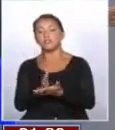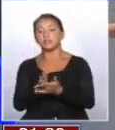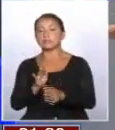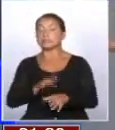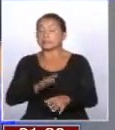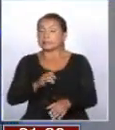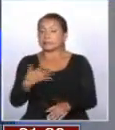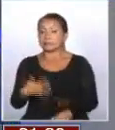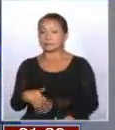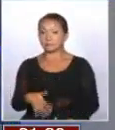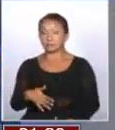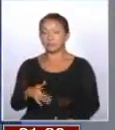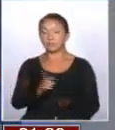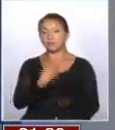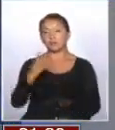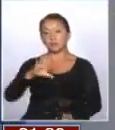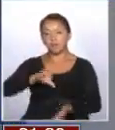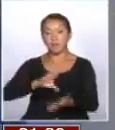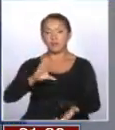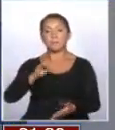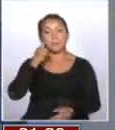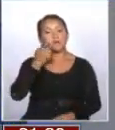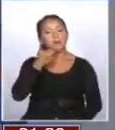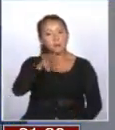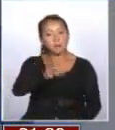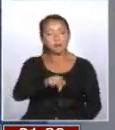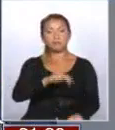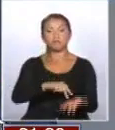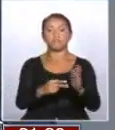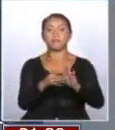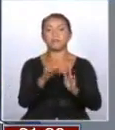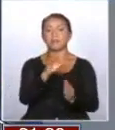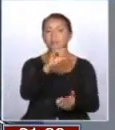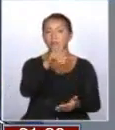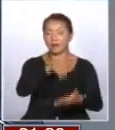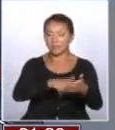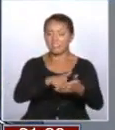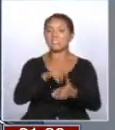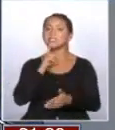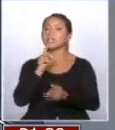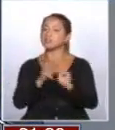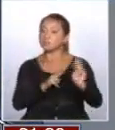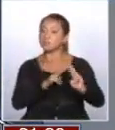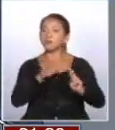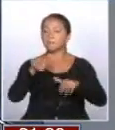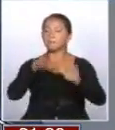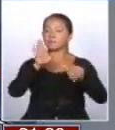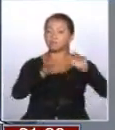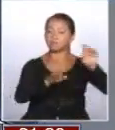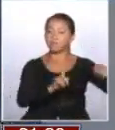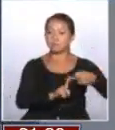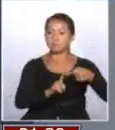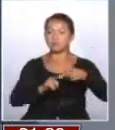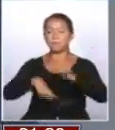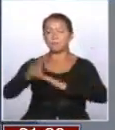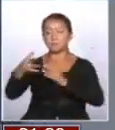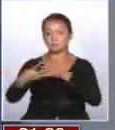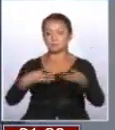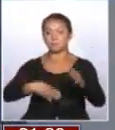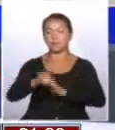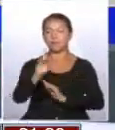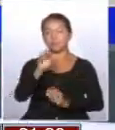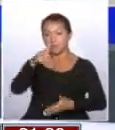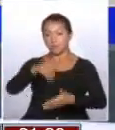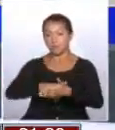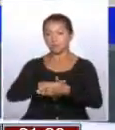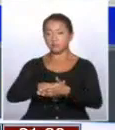ahí están los tribunales para hacerlo, pero reitero, los problemas de la democracia los resuelve mayor participación, mayor transparencia y mayor democracia. ¿Esto le